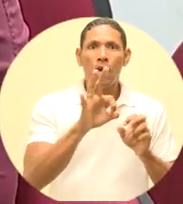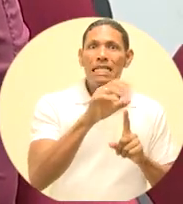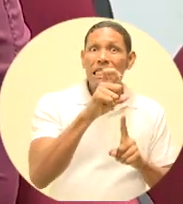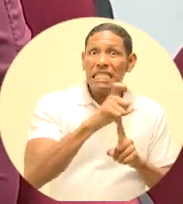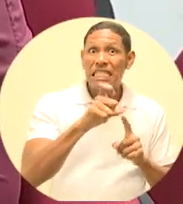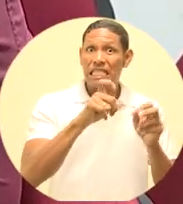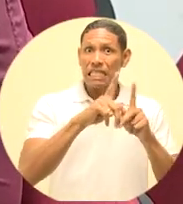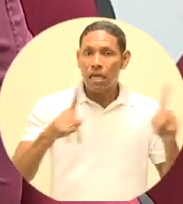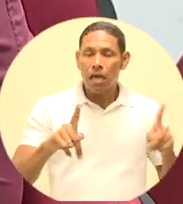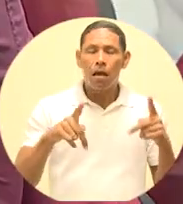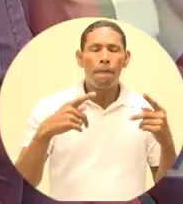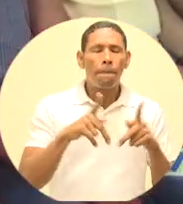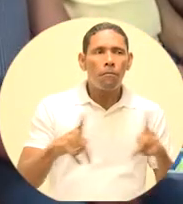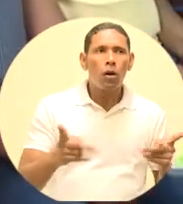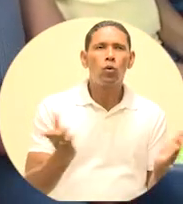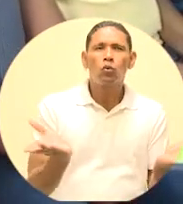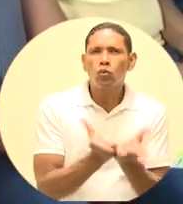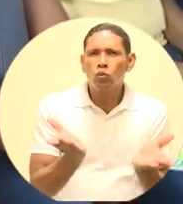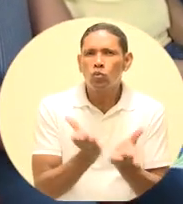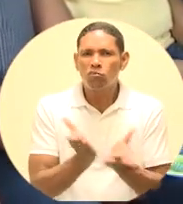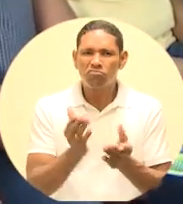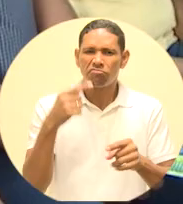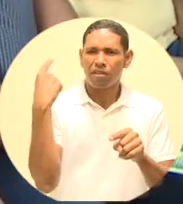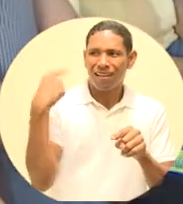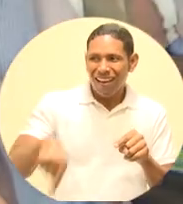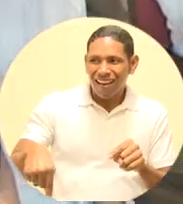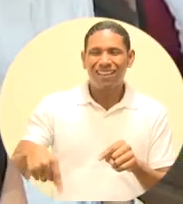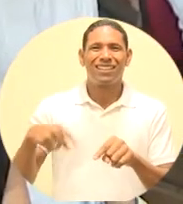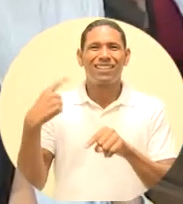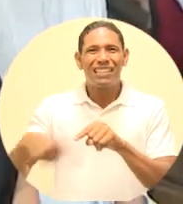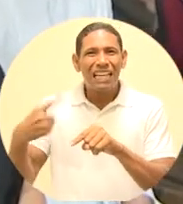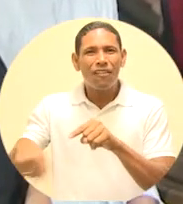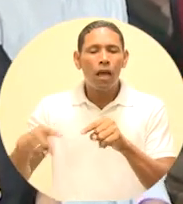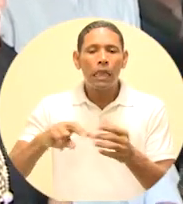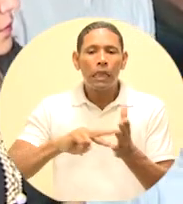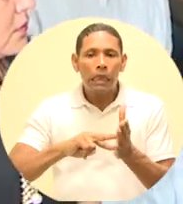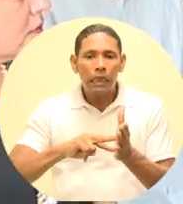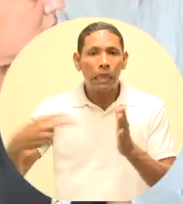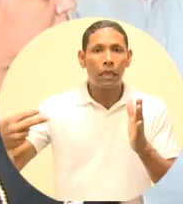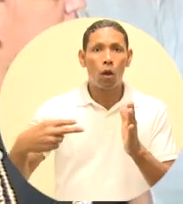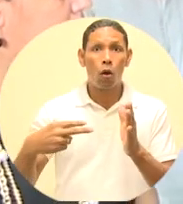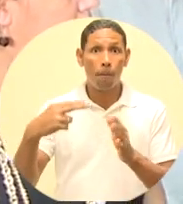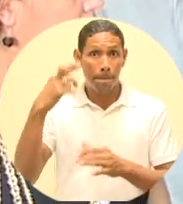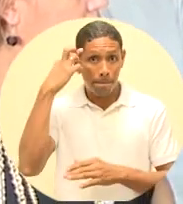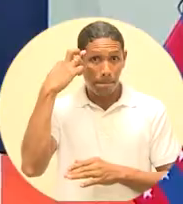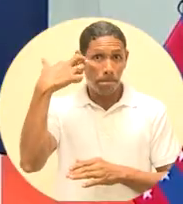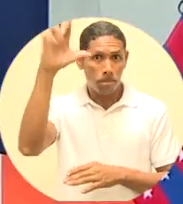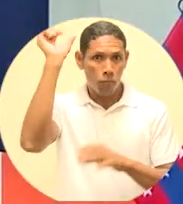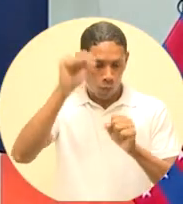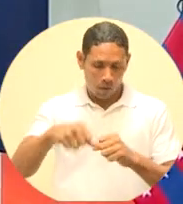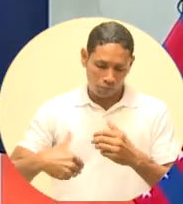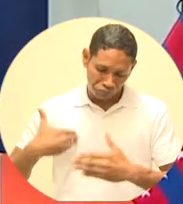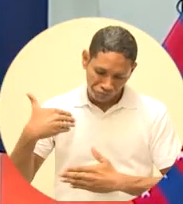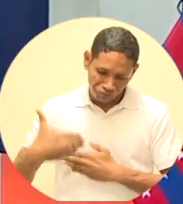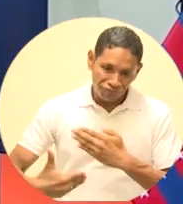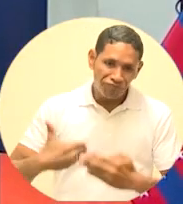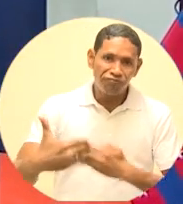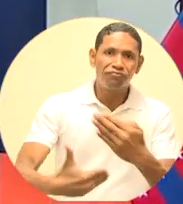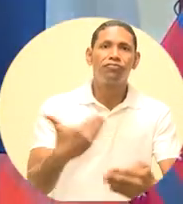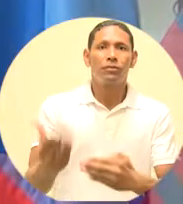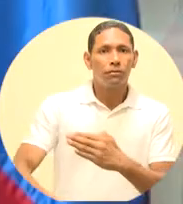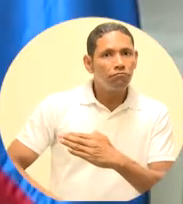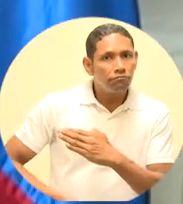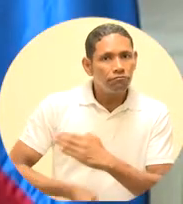se duplique, porque muchos de los estudiantes que cursen aquí, sus técnicos profesionales, sigan en tecnologías nuestras, pero aquí